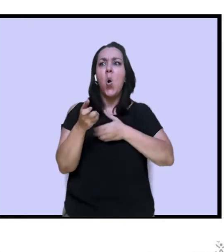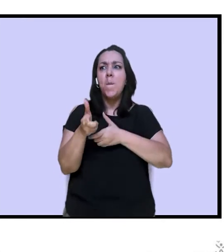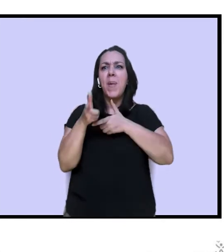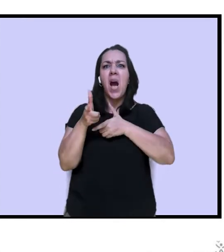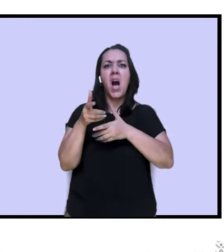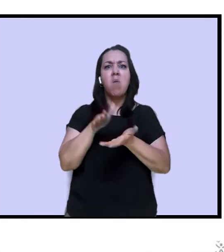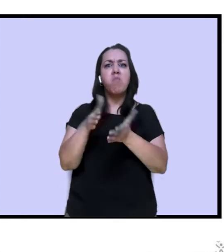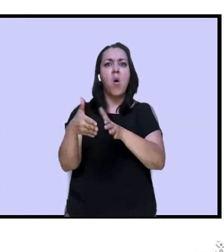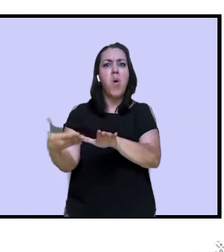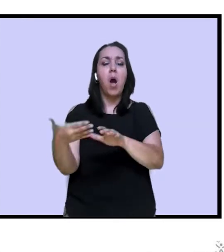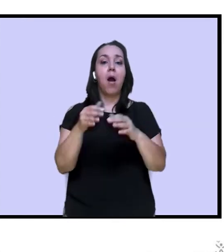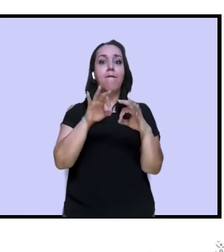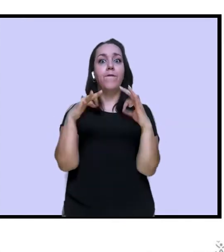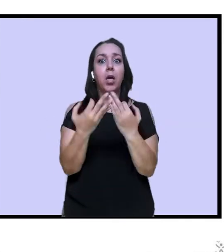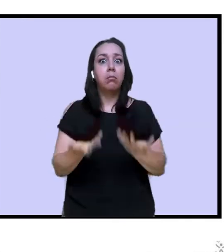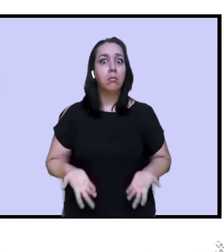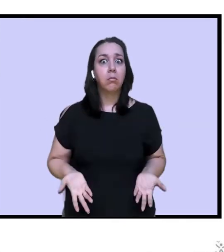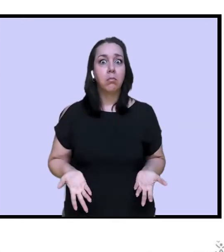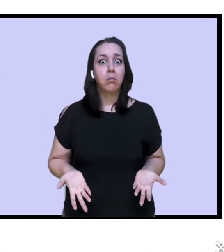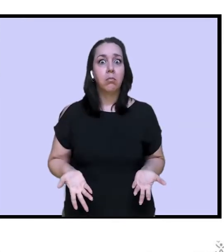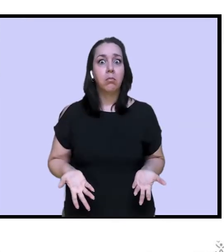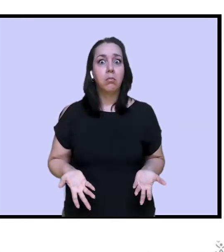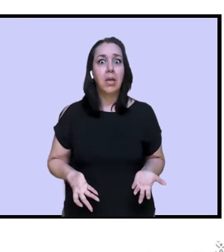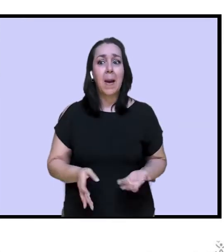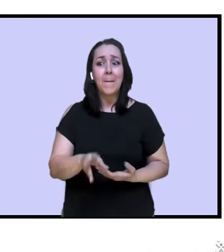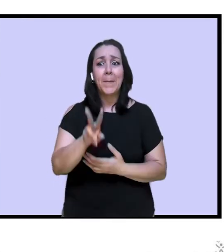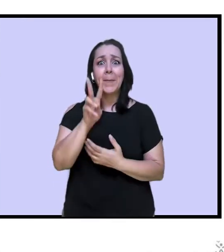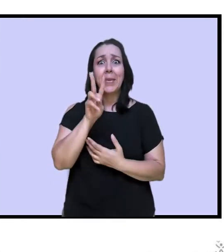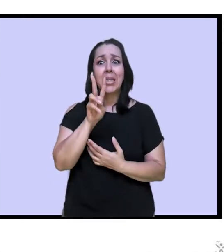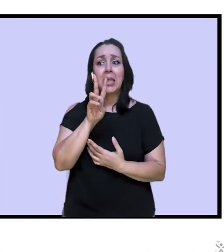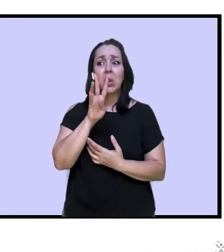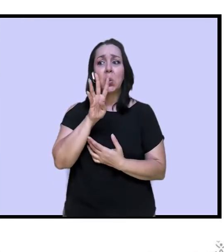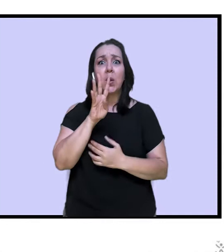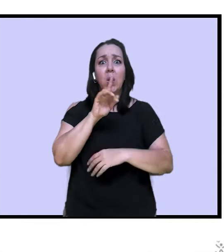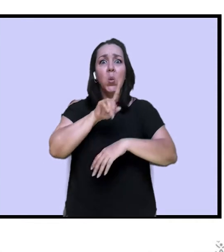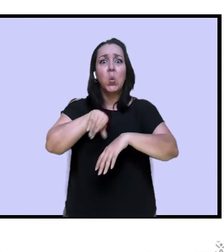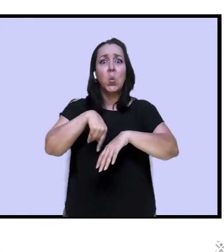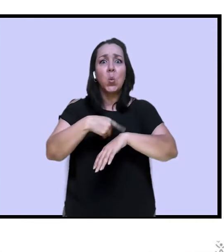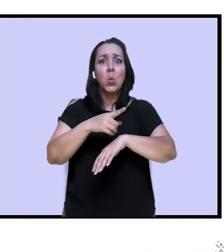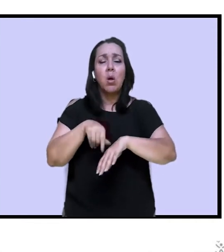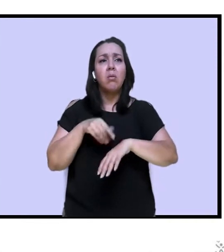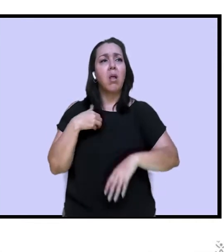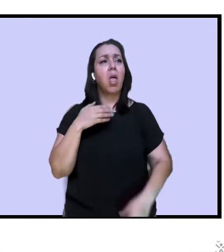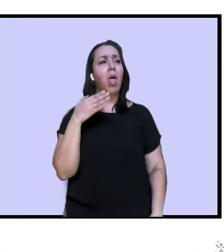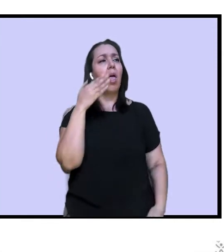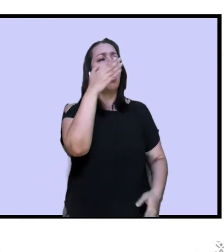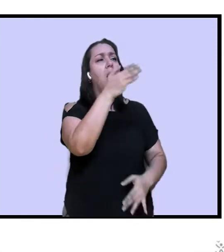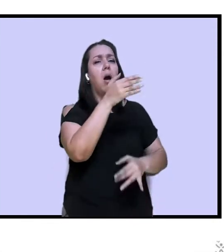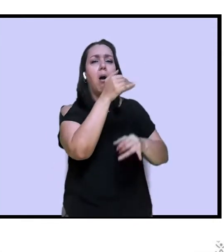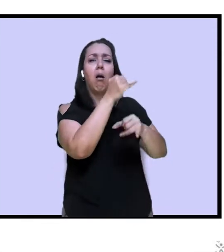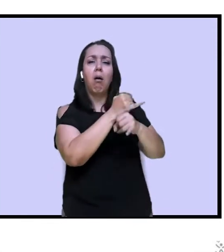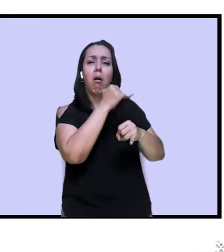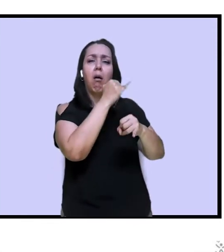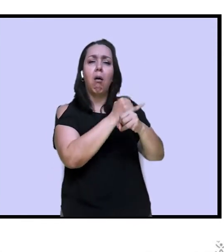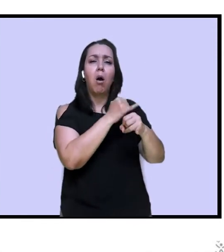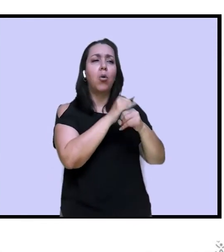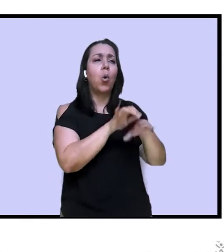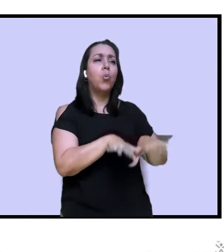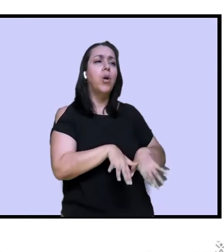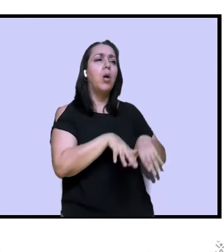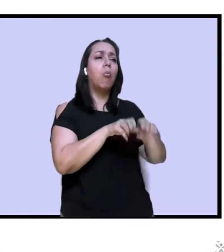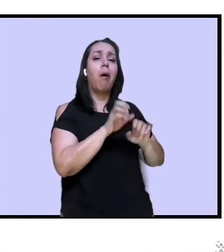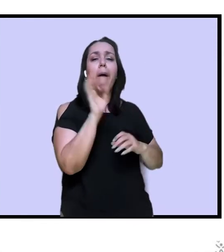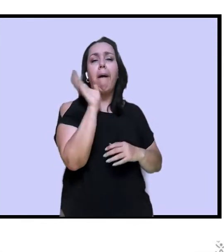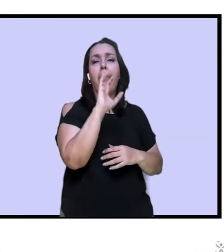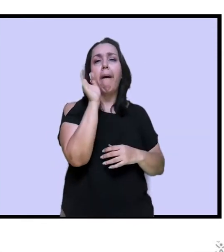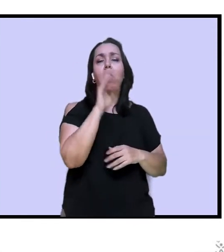a usted y a toda su familia, en esas 24 horas usted iría a la institución de donde usted